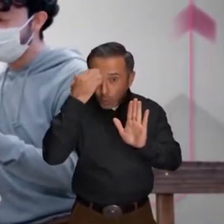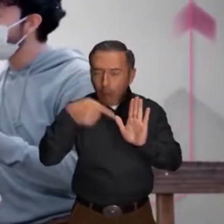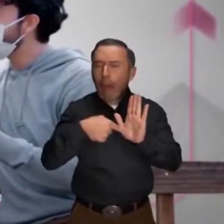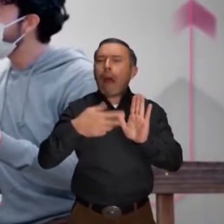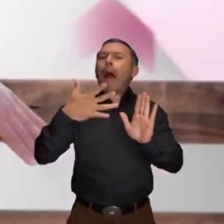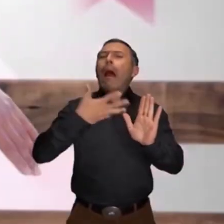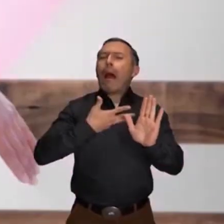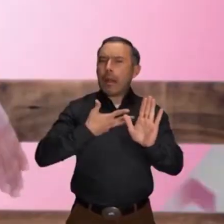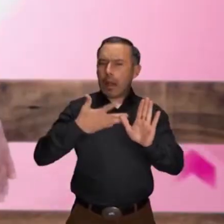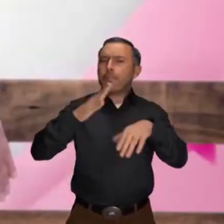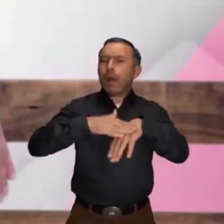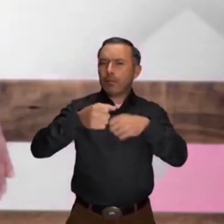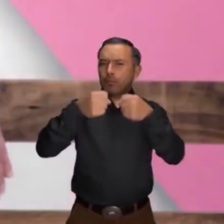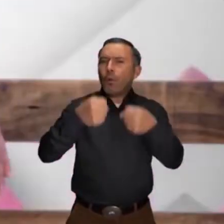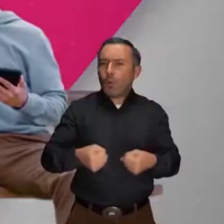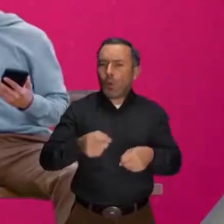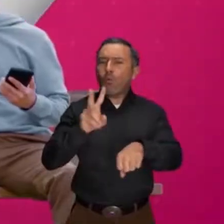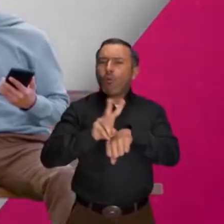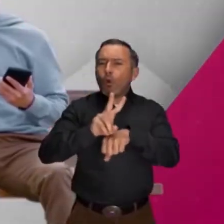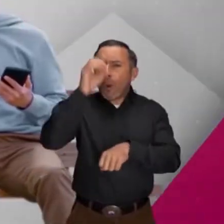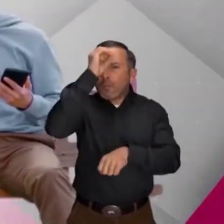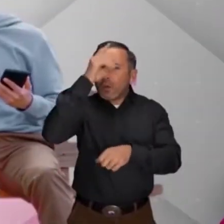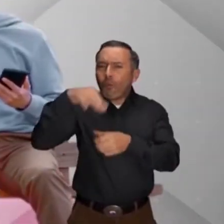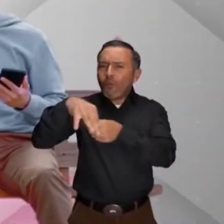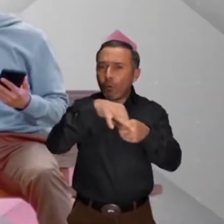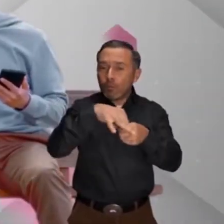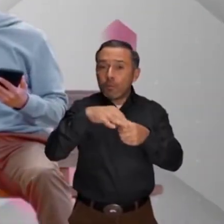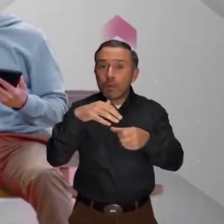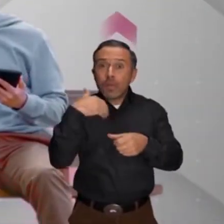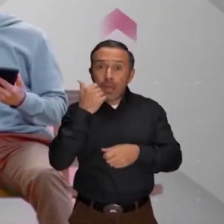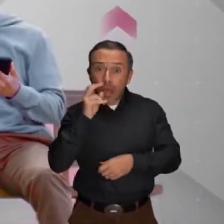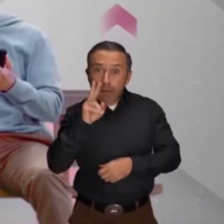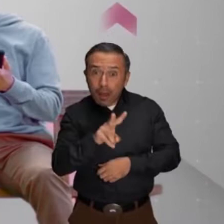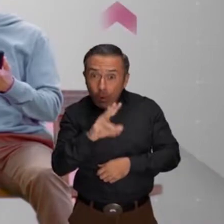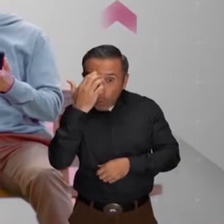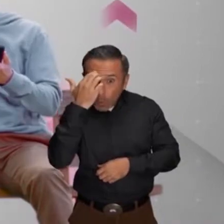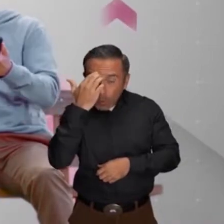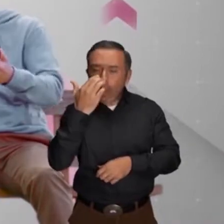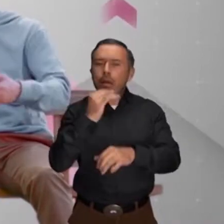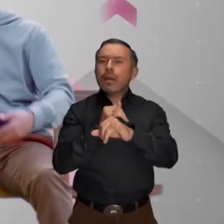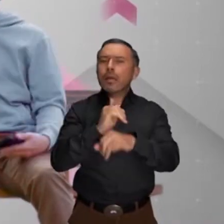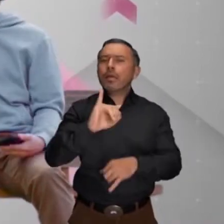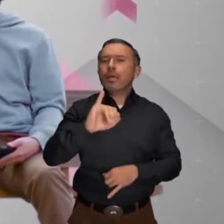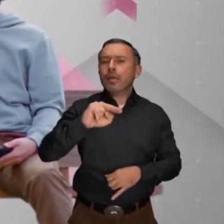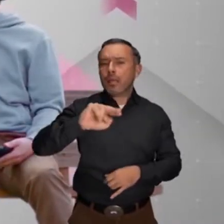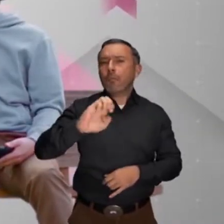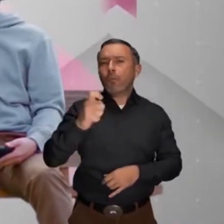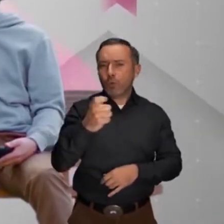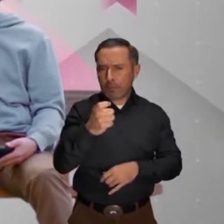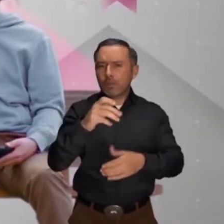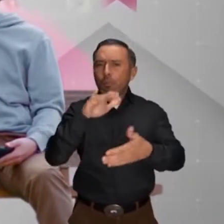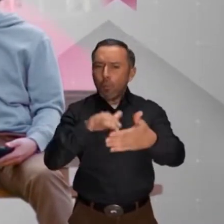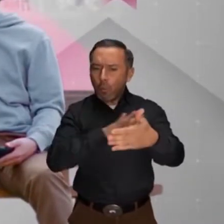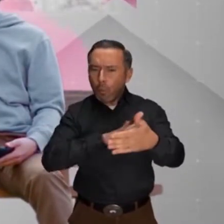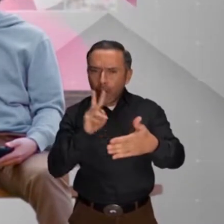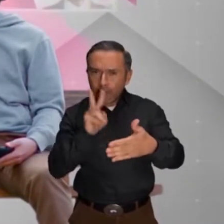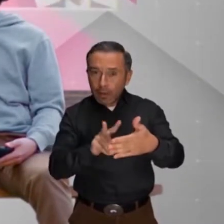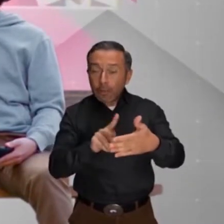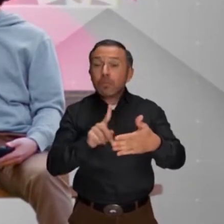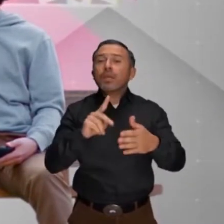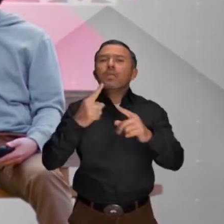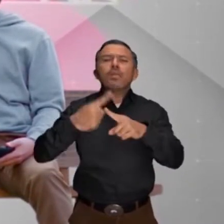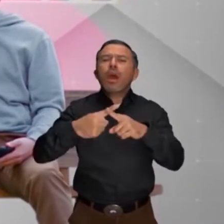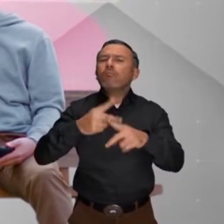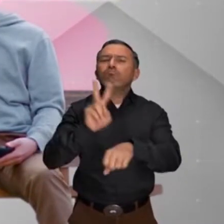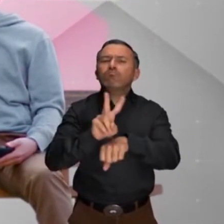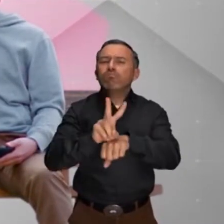habrá de realizarse. Entonces, desde el día 5 hasta el